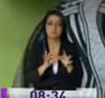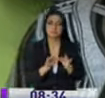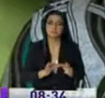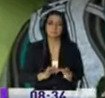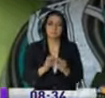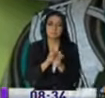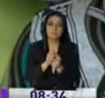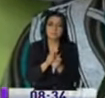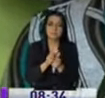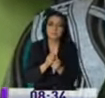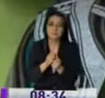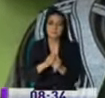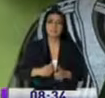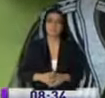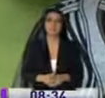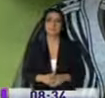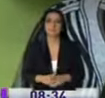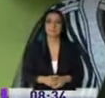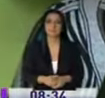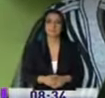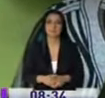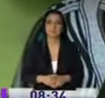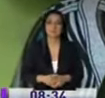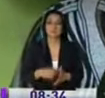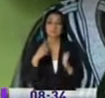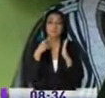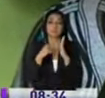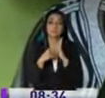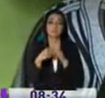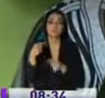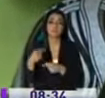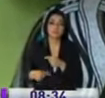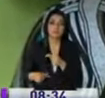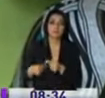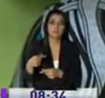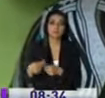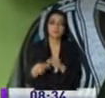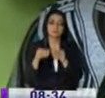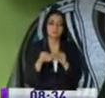Esto se ha aprendido de generación en generación,